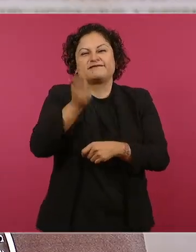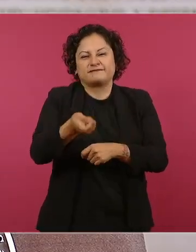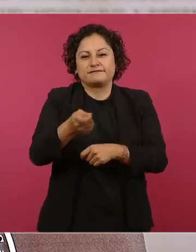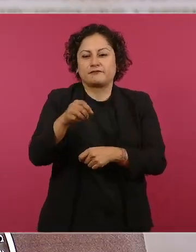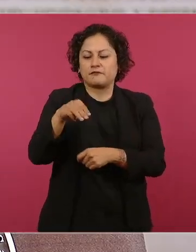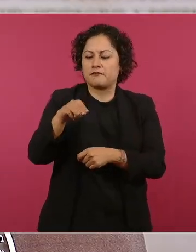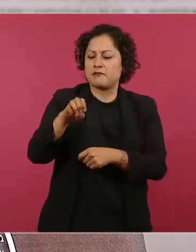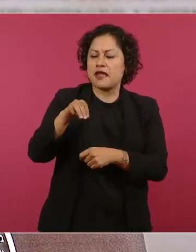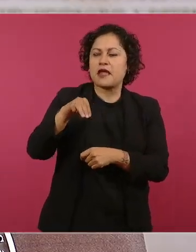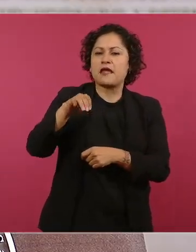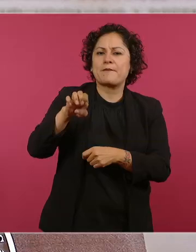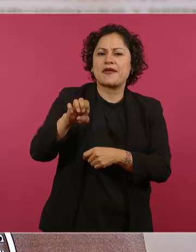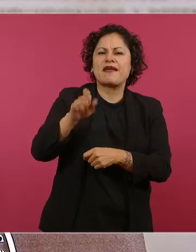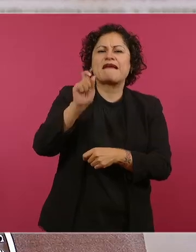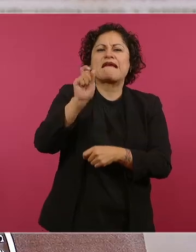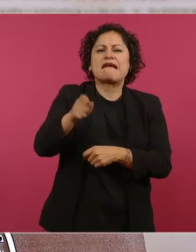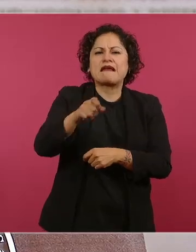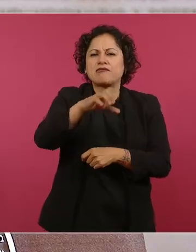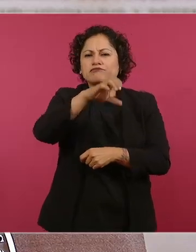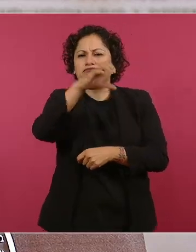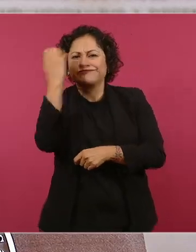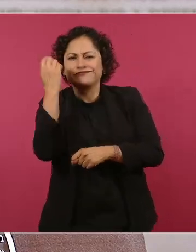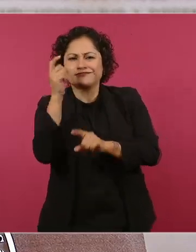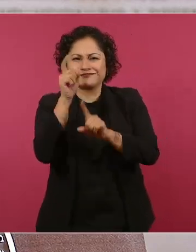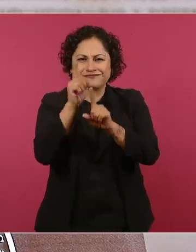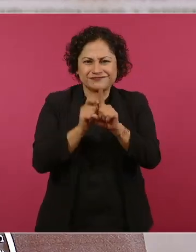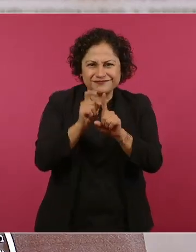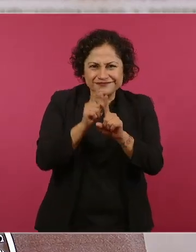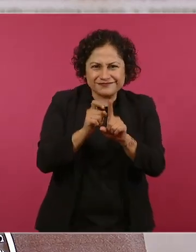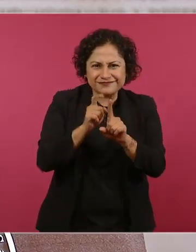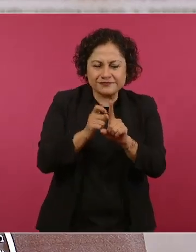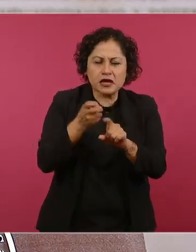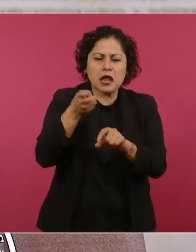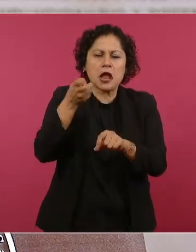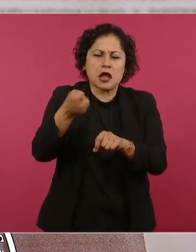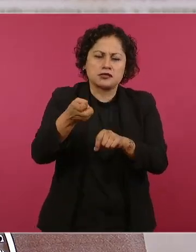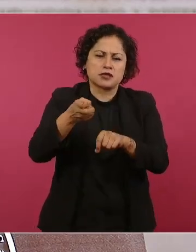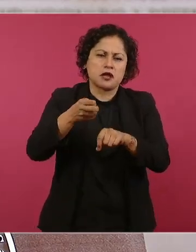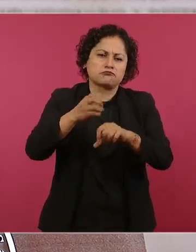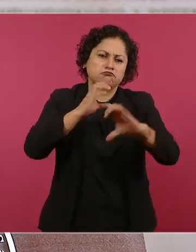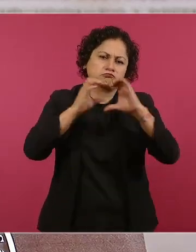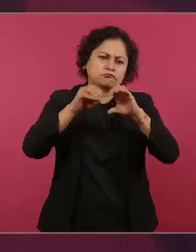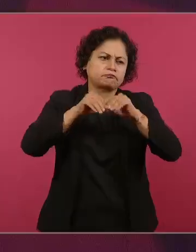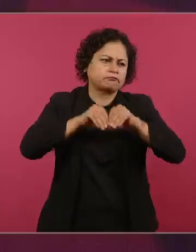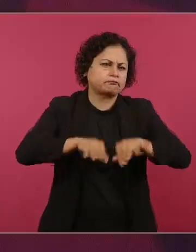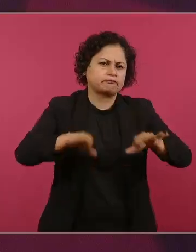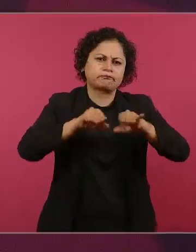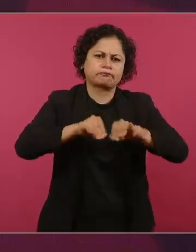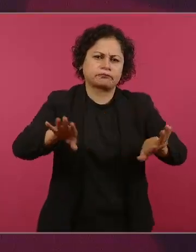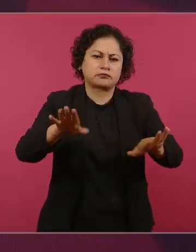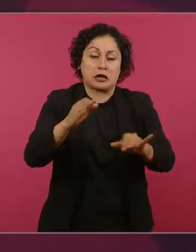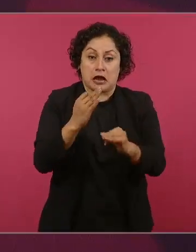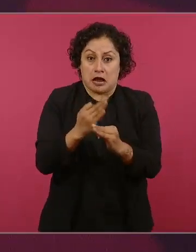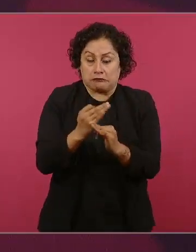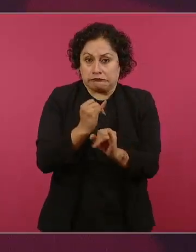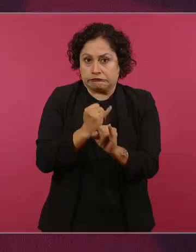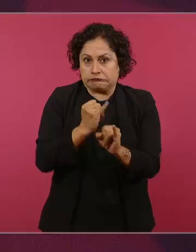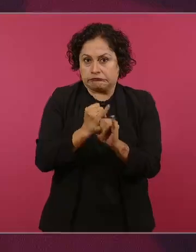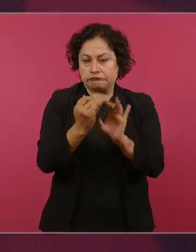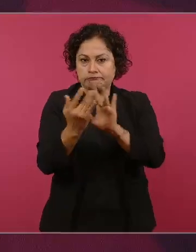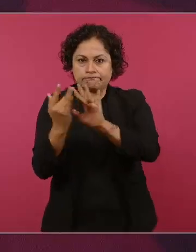memes son una de las formas de comunicación más populares. Hoy en día, con las redes sociales, se ha popularizado